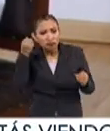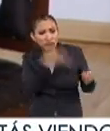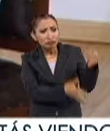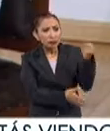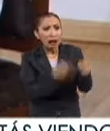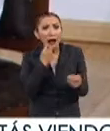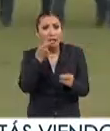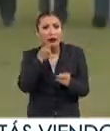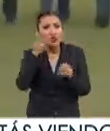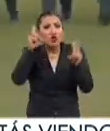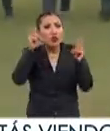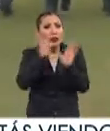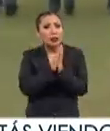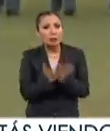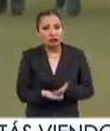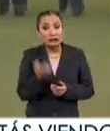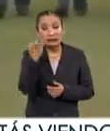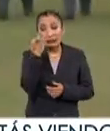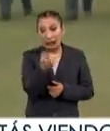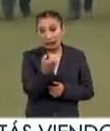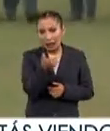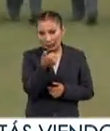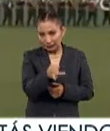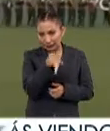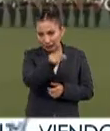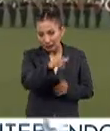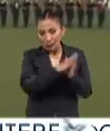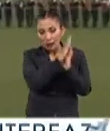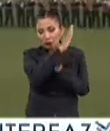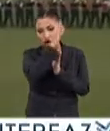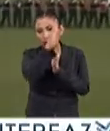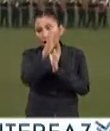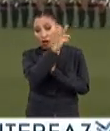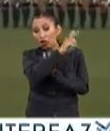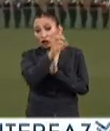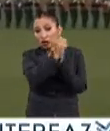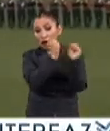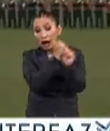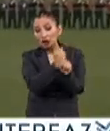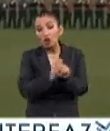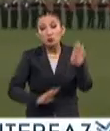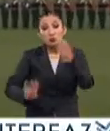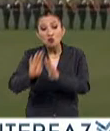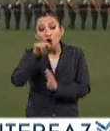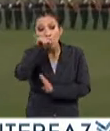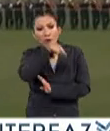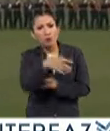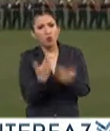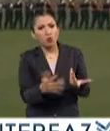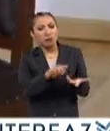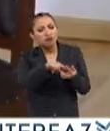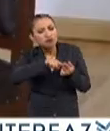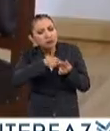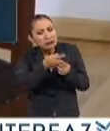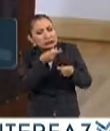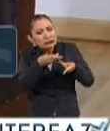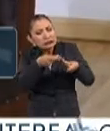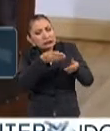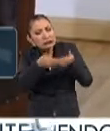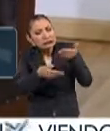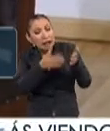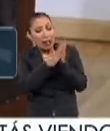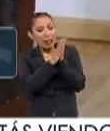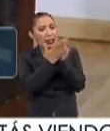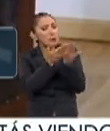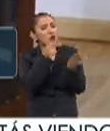discutiendo sobre libros. Es de esta manera que la Biblioteca del Bicentenario de Bolivia está tomando forma. Que el libro